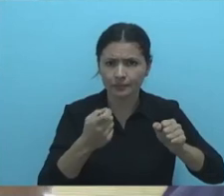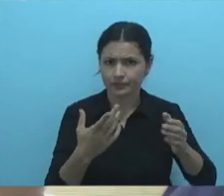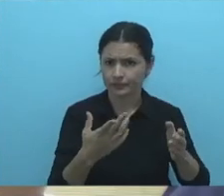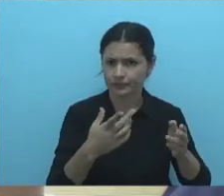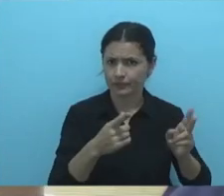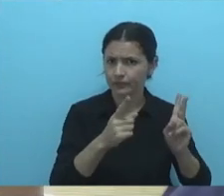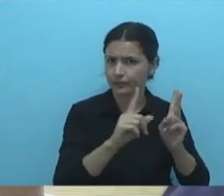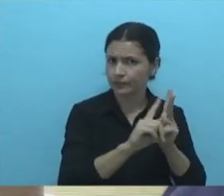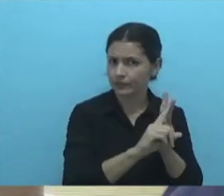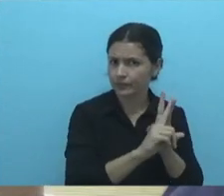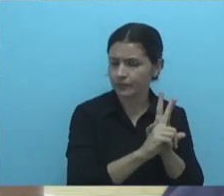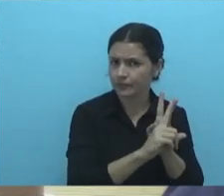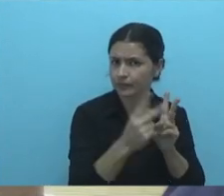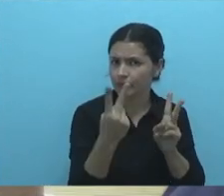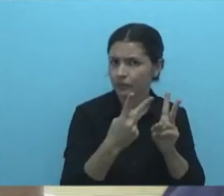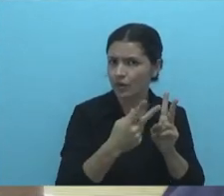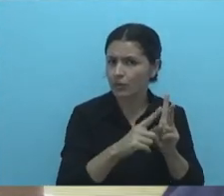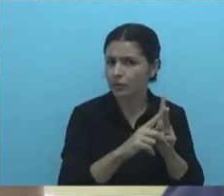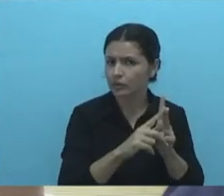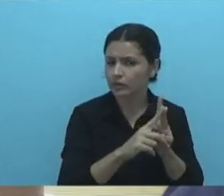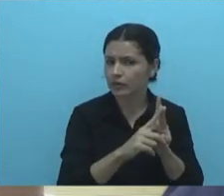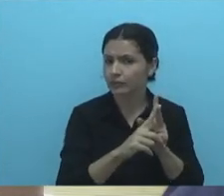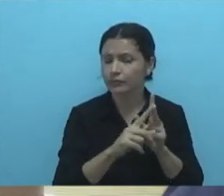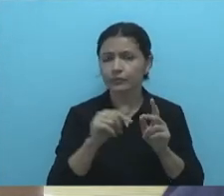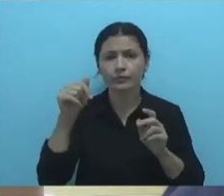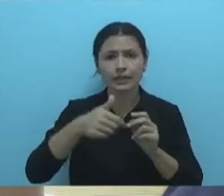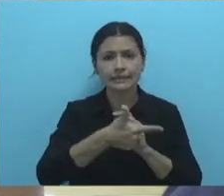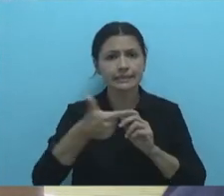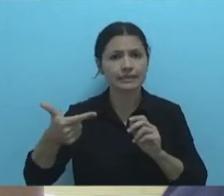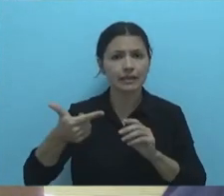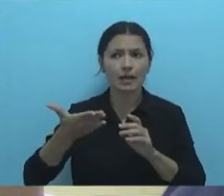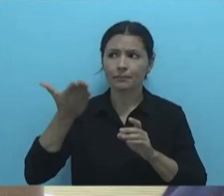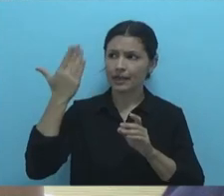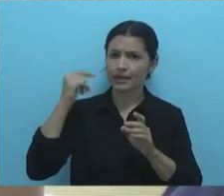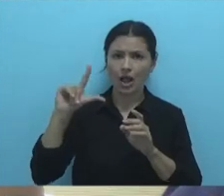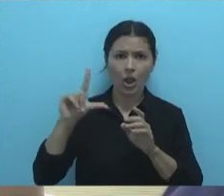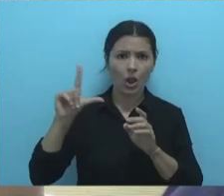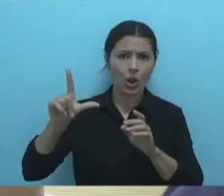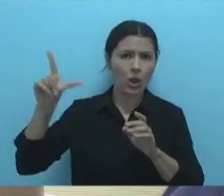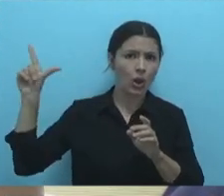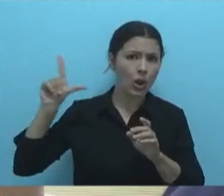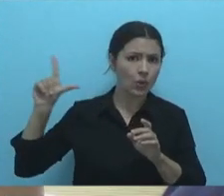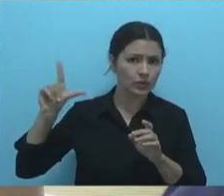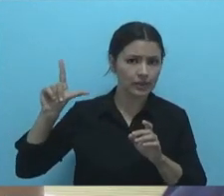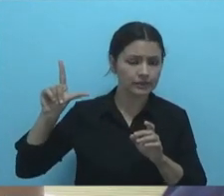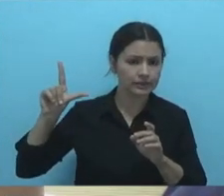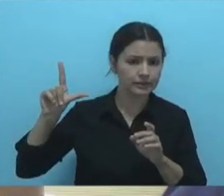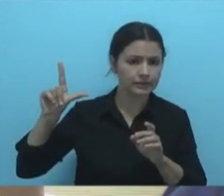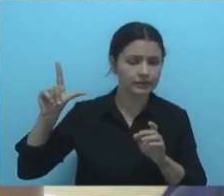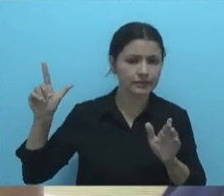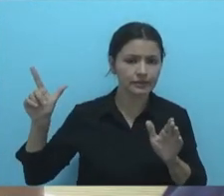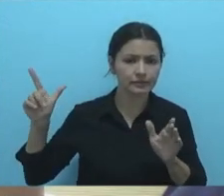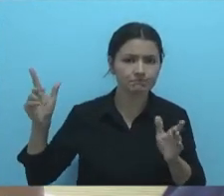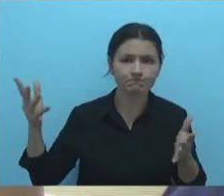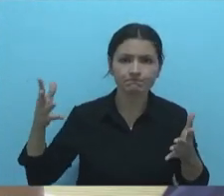que tiene que ver directamente con esto el lunes de esta semana se conoció la noticia de la fenomenal fusión